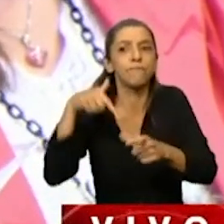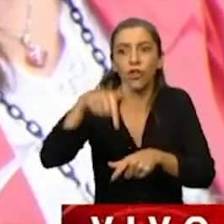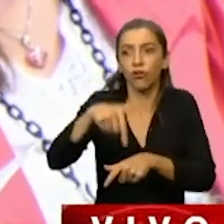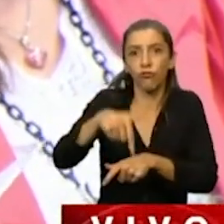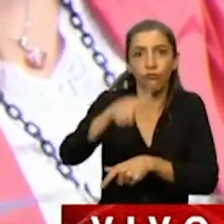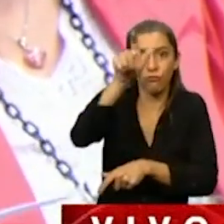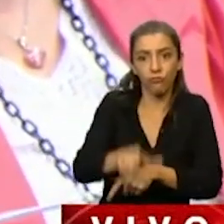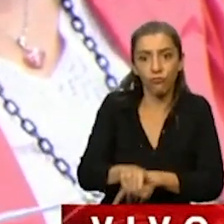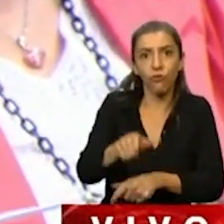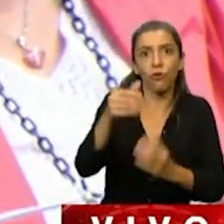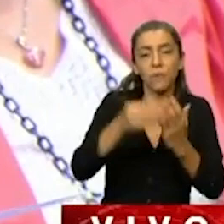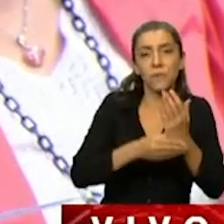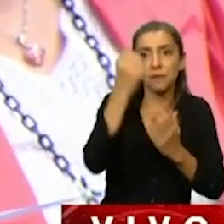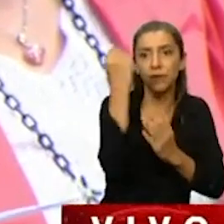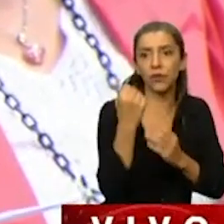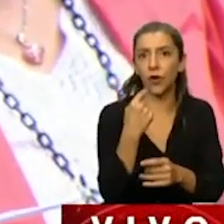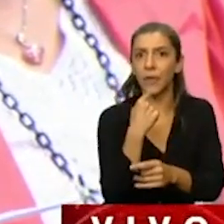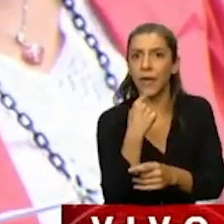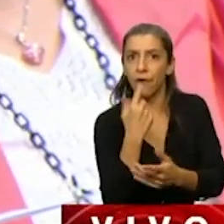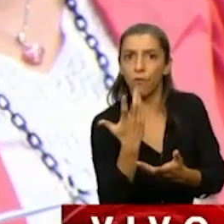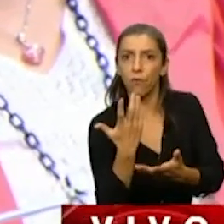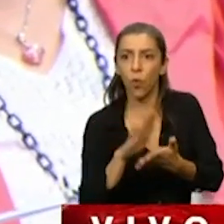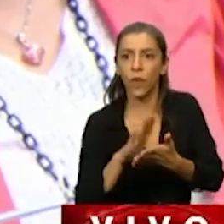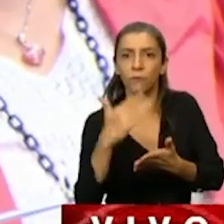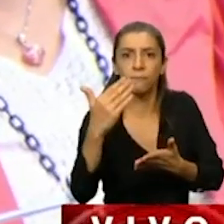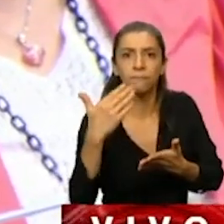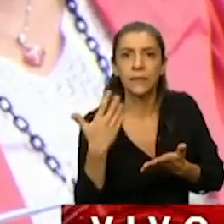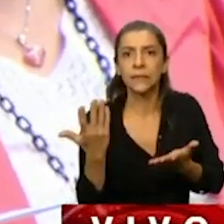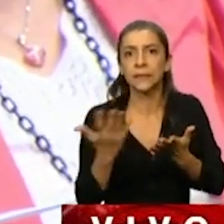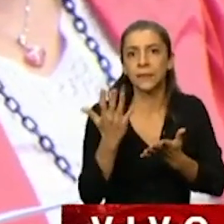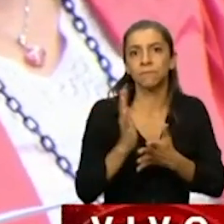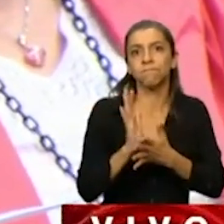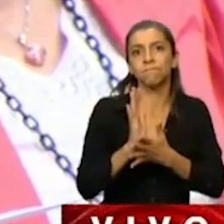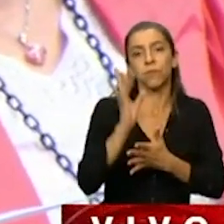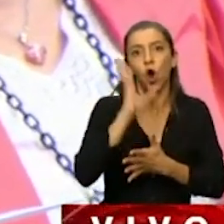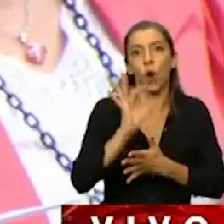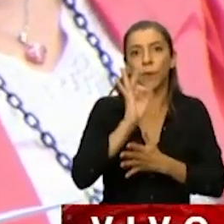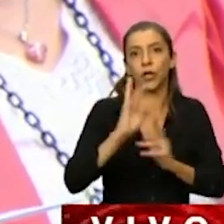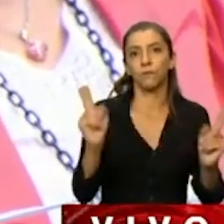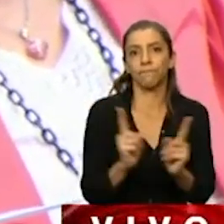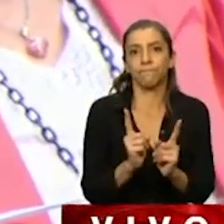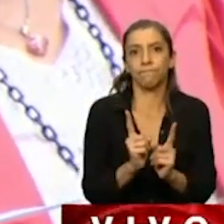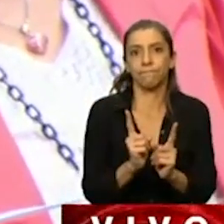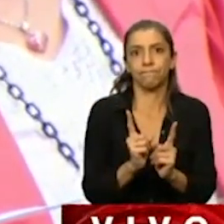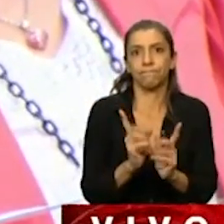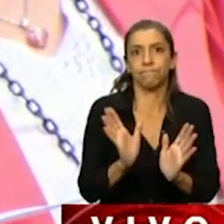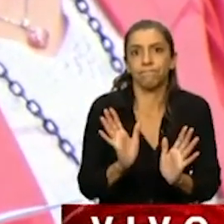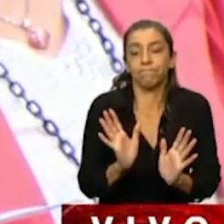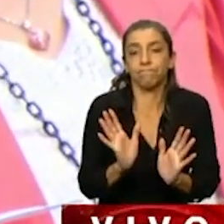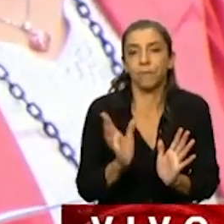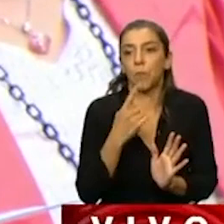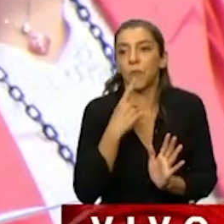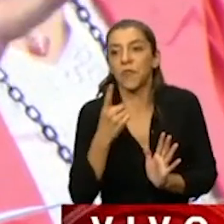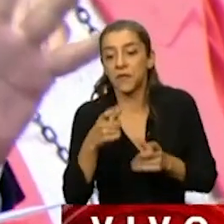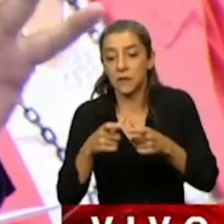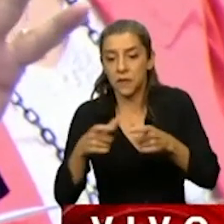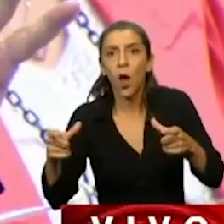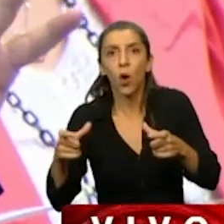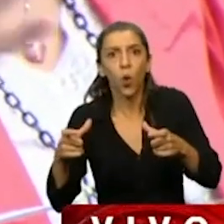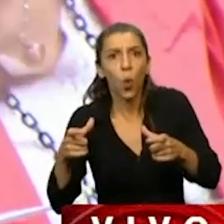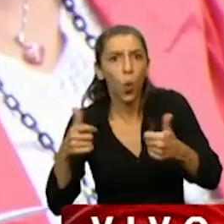Economía, además de sintetizar su opinión en el sentido de que ese instrumento es una